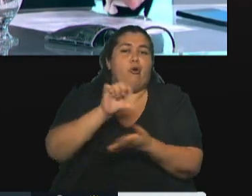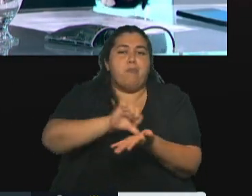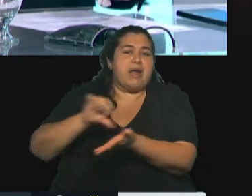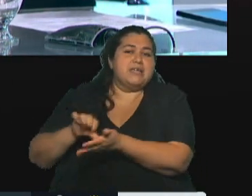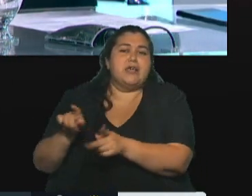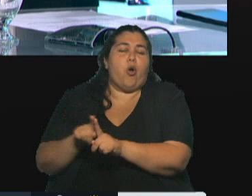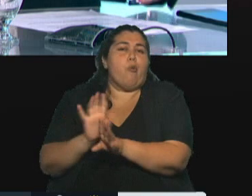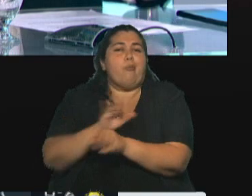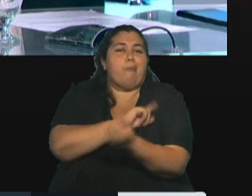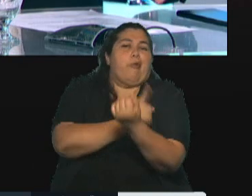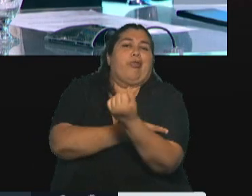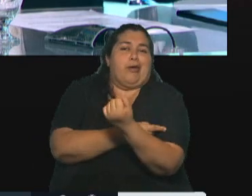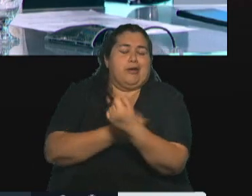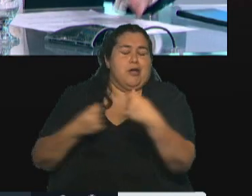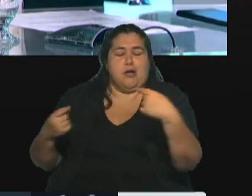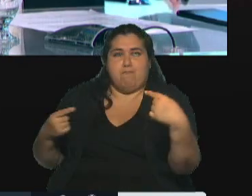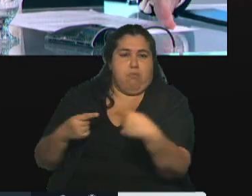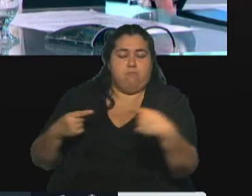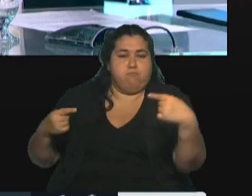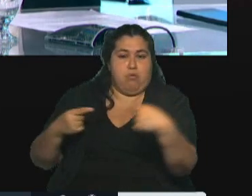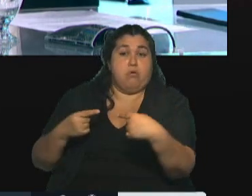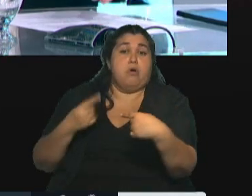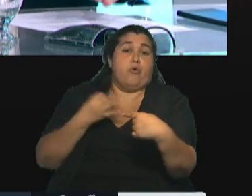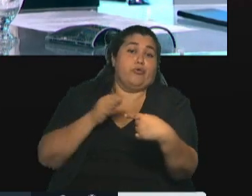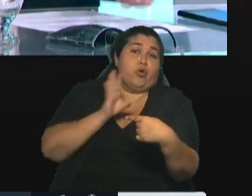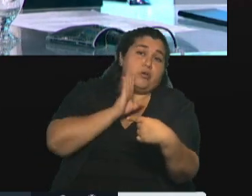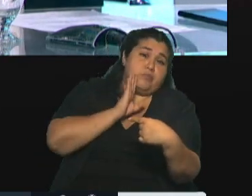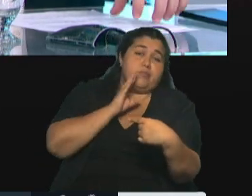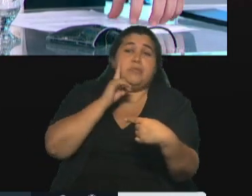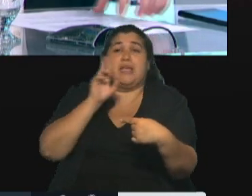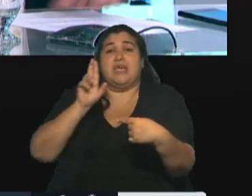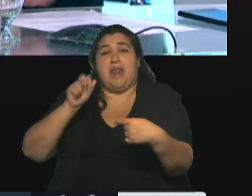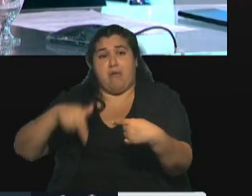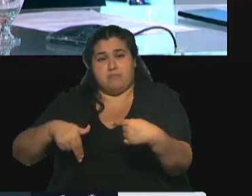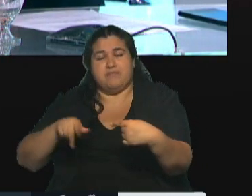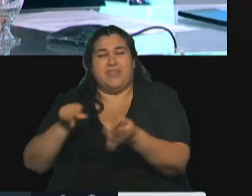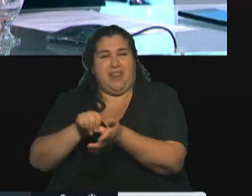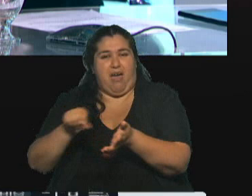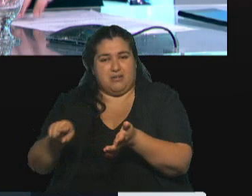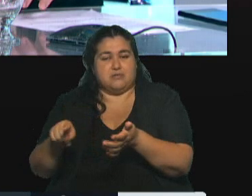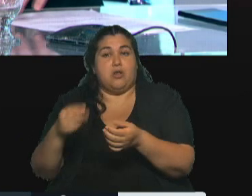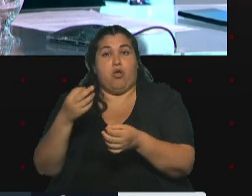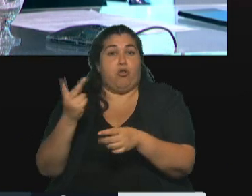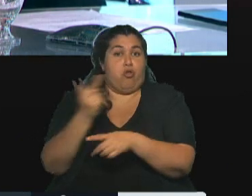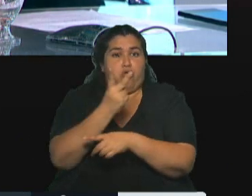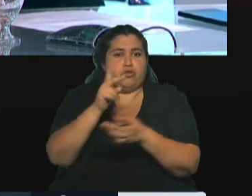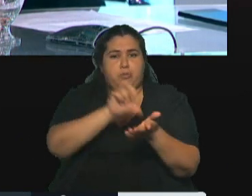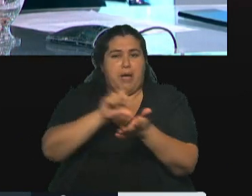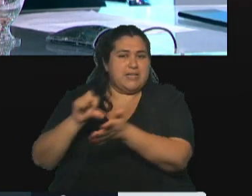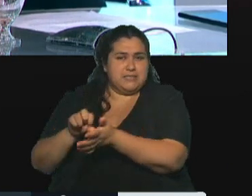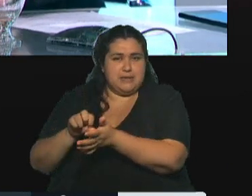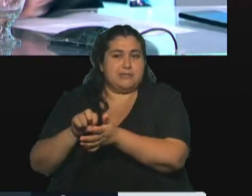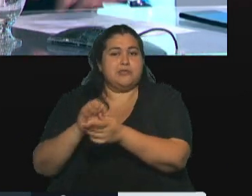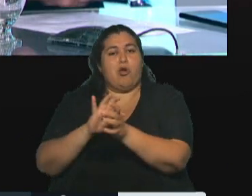en la habitación, ¿no? Claro. Que podríamos decir en cierta medida Estados Unidos e Irán, ¿no? Dos actores que se enfrentan de forma tercerizada en